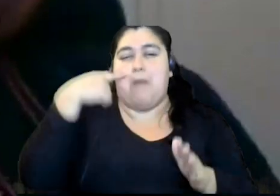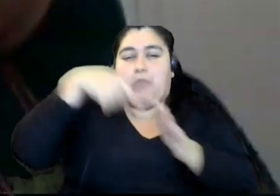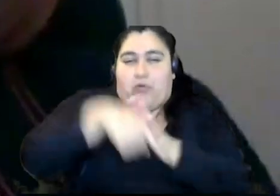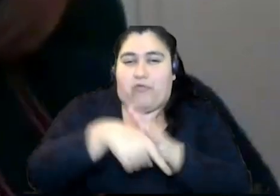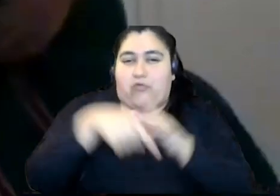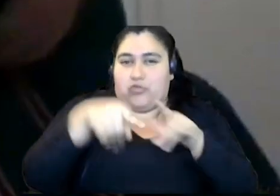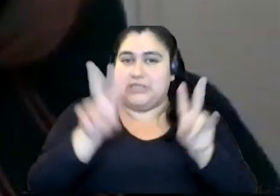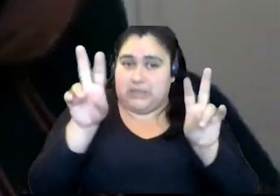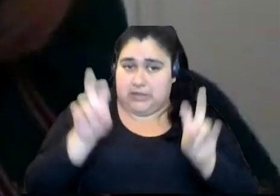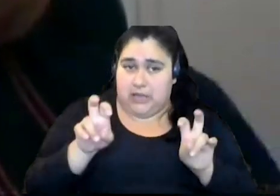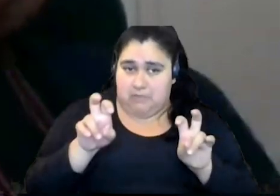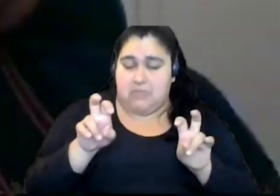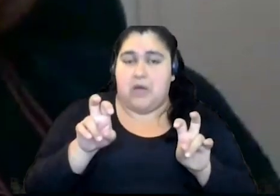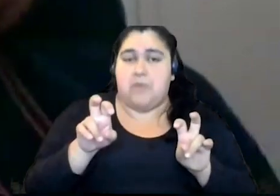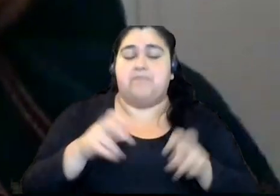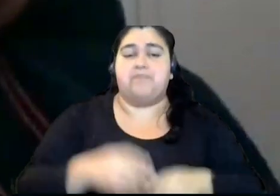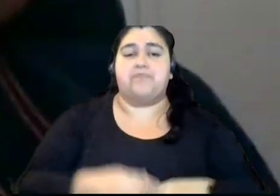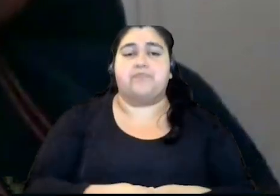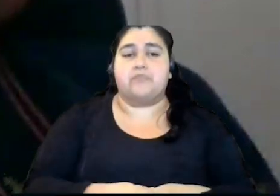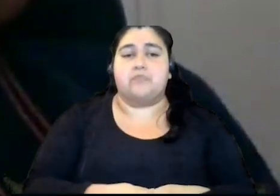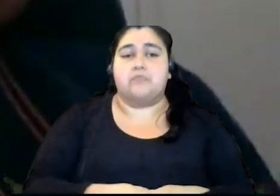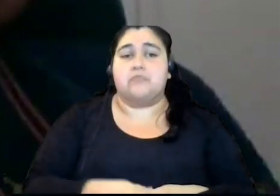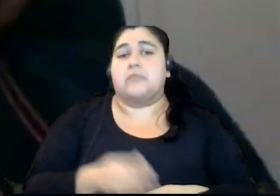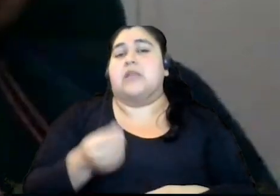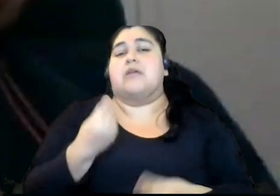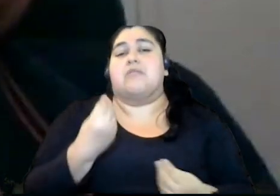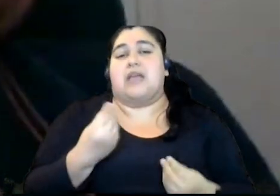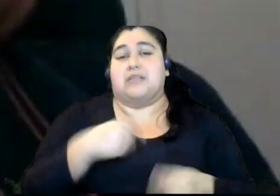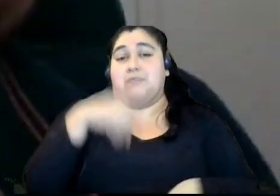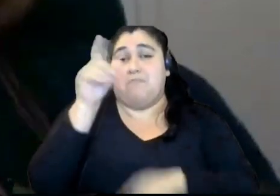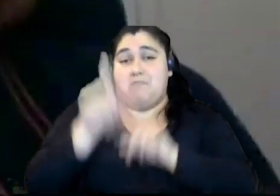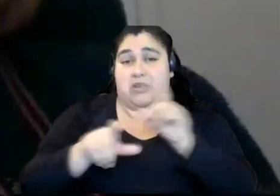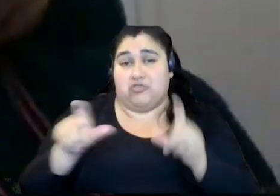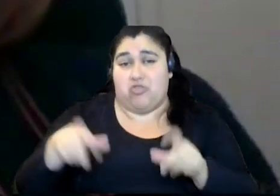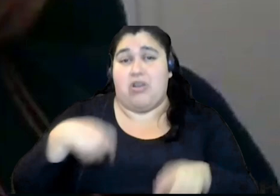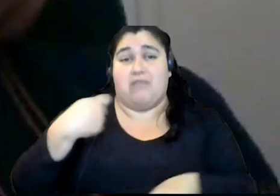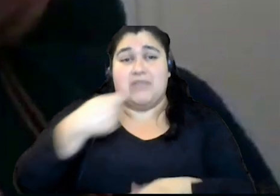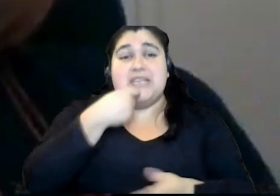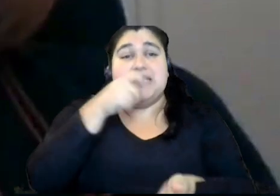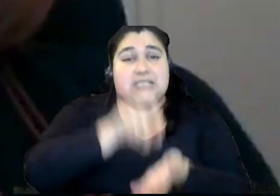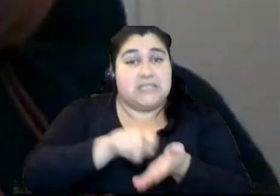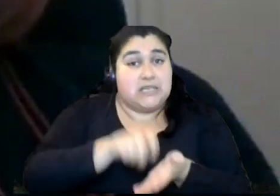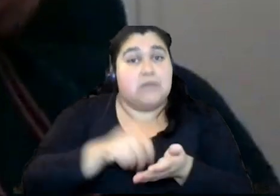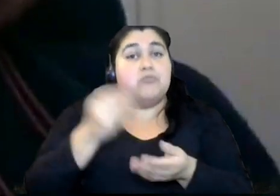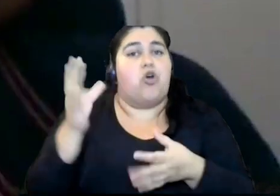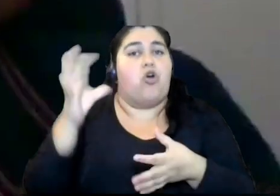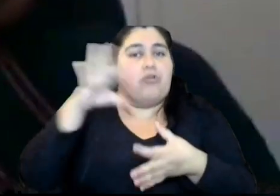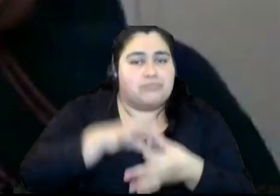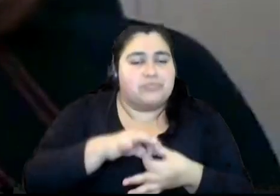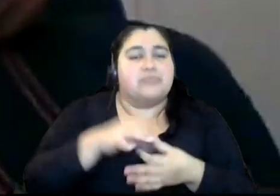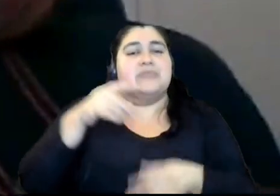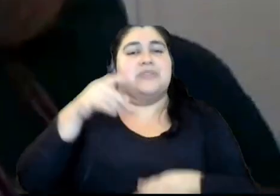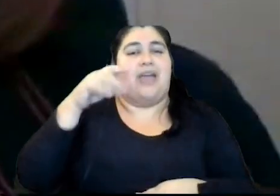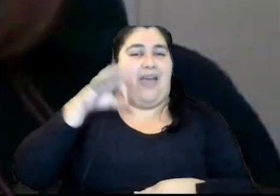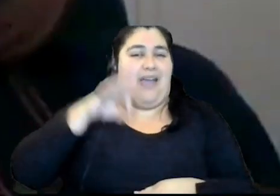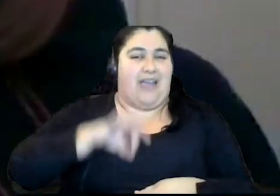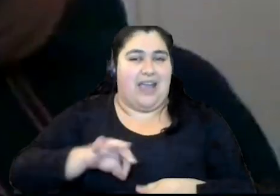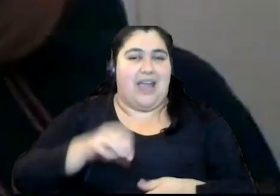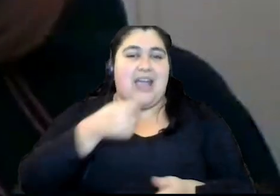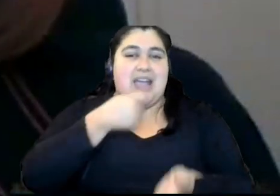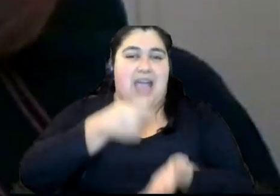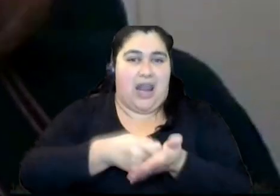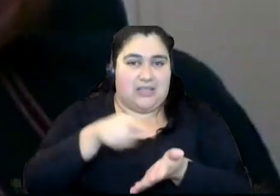tema, es una opción. ¿Para quién? Para todo contribuyente inscripto en ganancias. El que